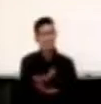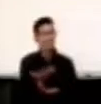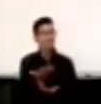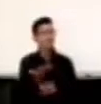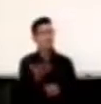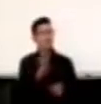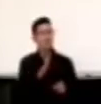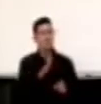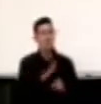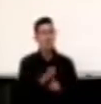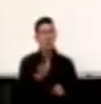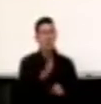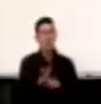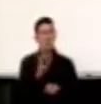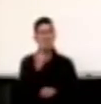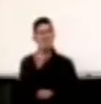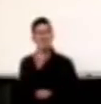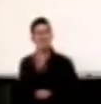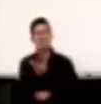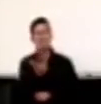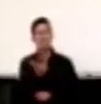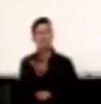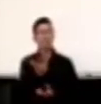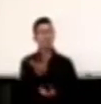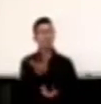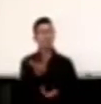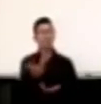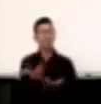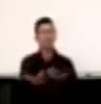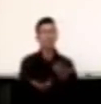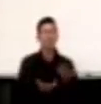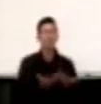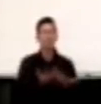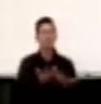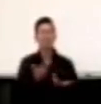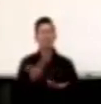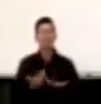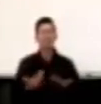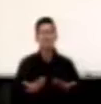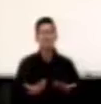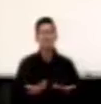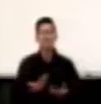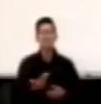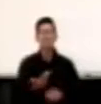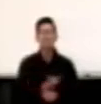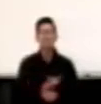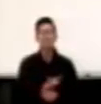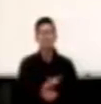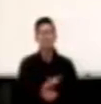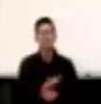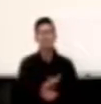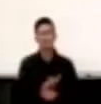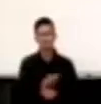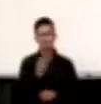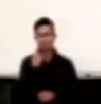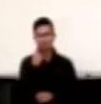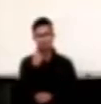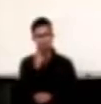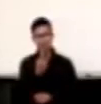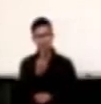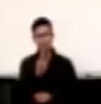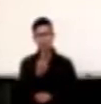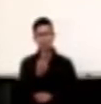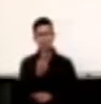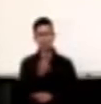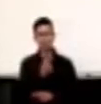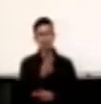el mejor escenario, aunque por lo que vi ahí es más bien una especie como de una reinstitucionalización parcial.